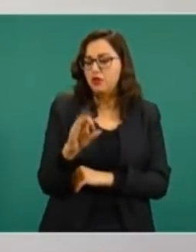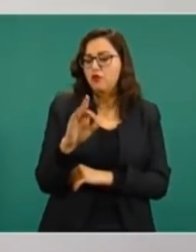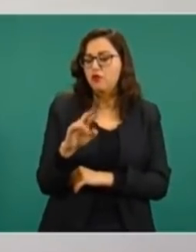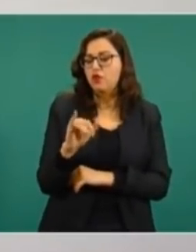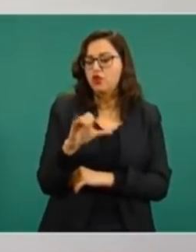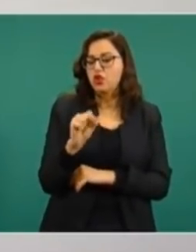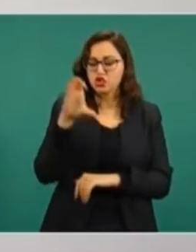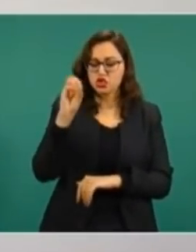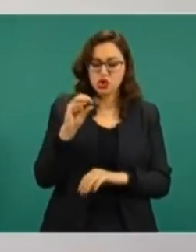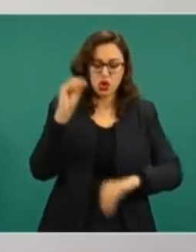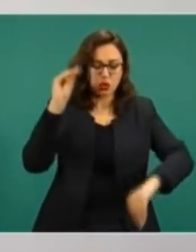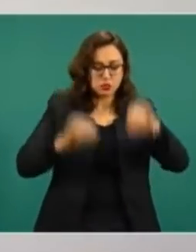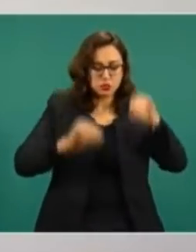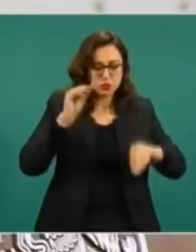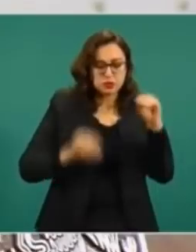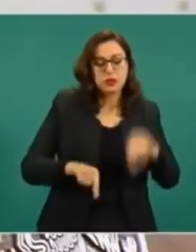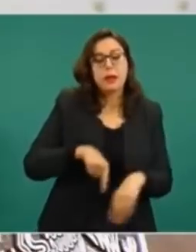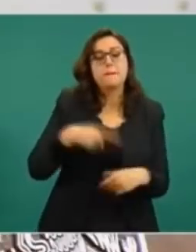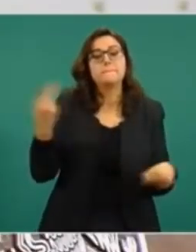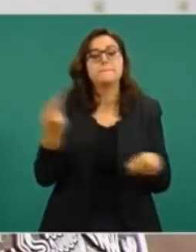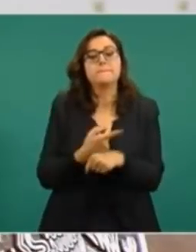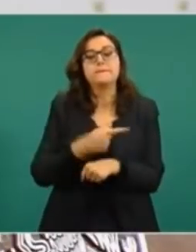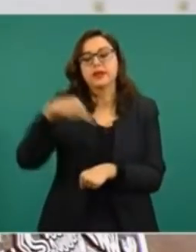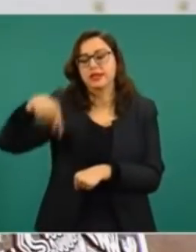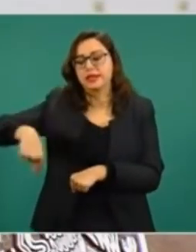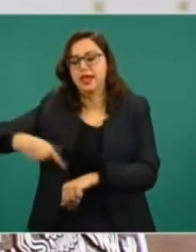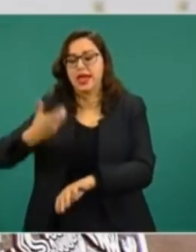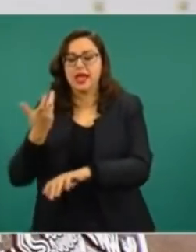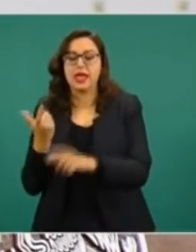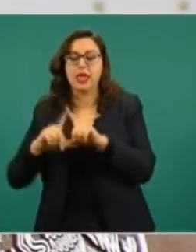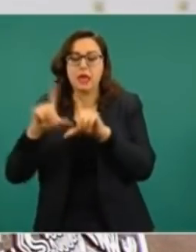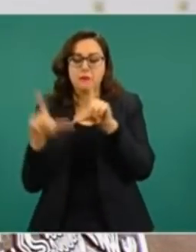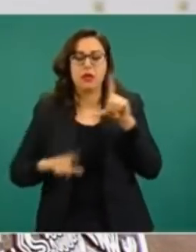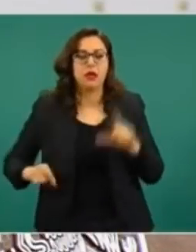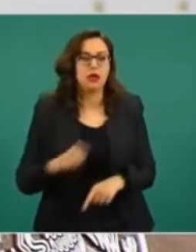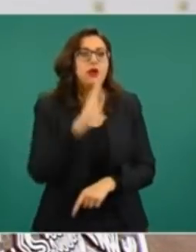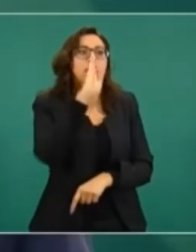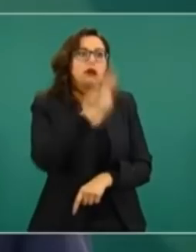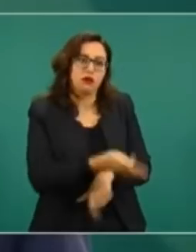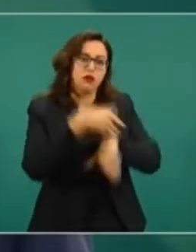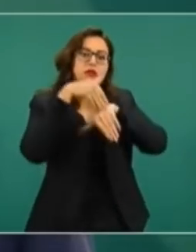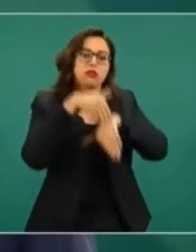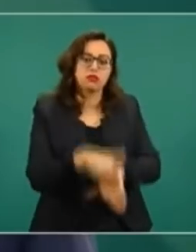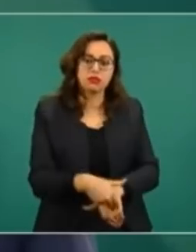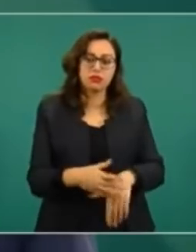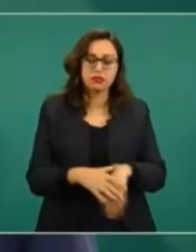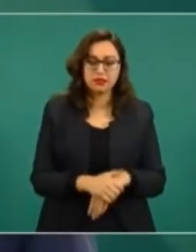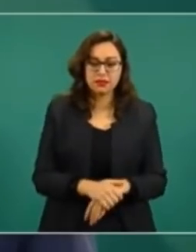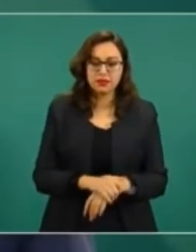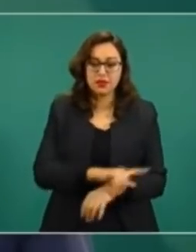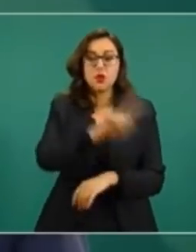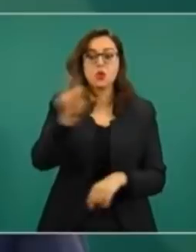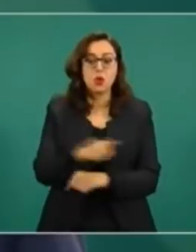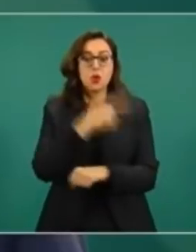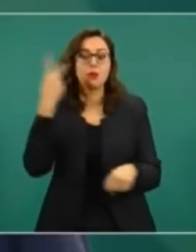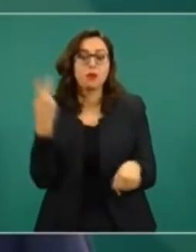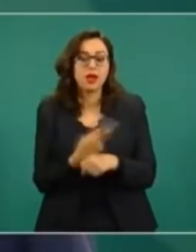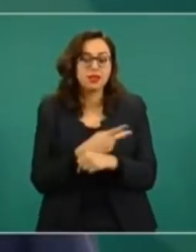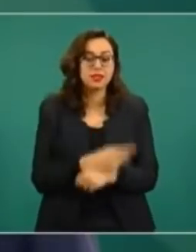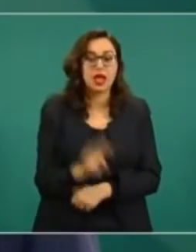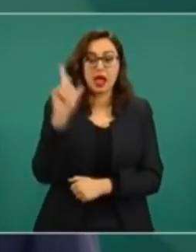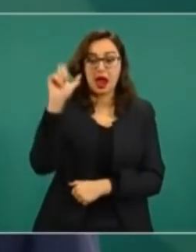México porque no se defendía la soberanía, y esas armas causaron